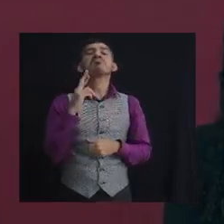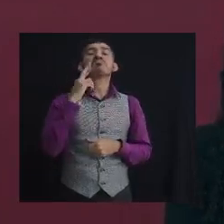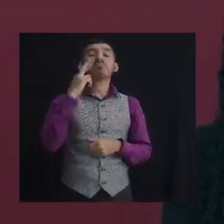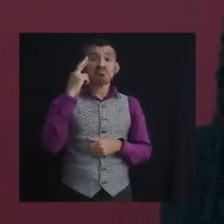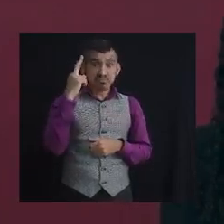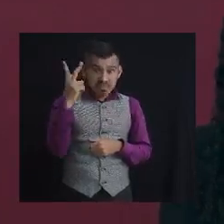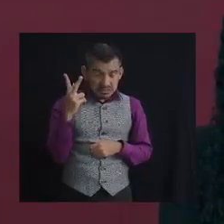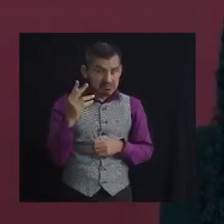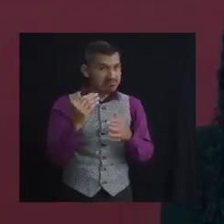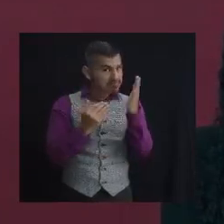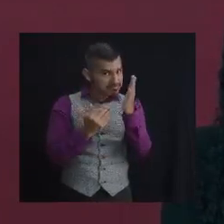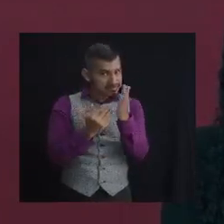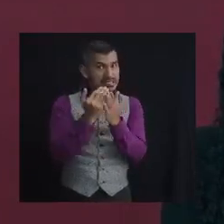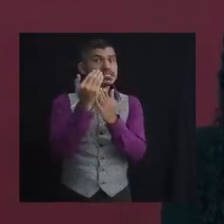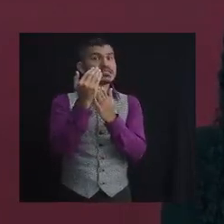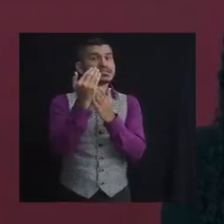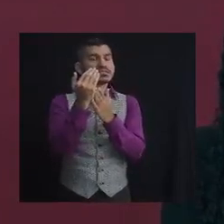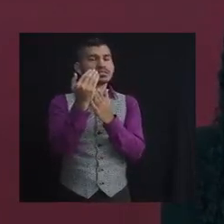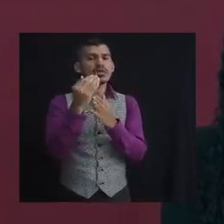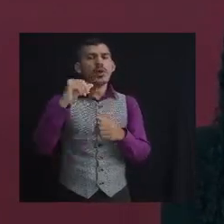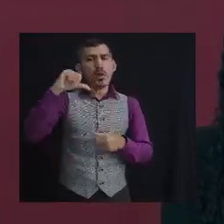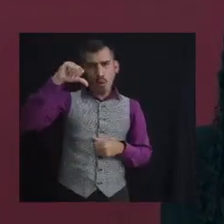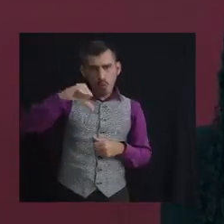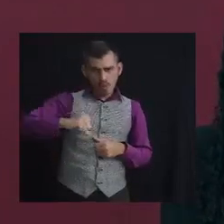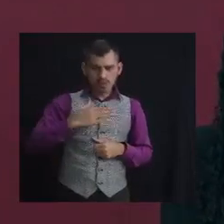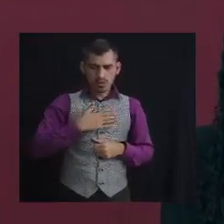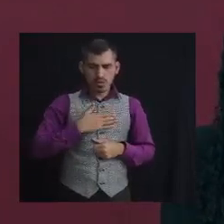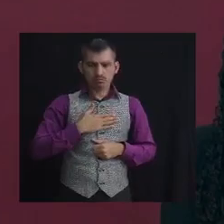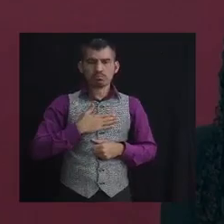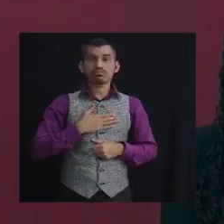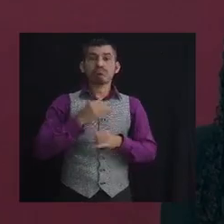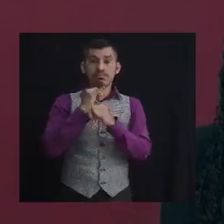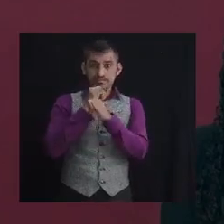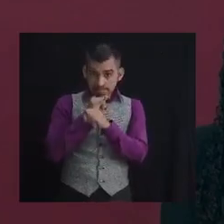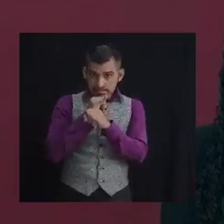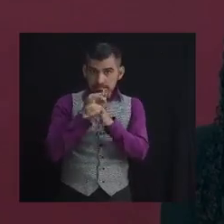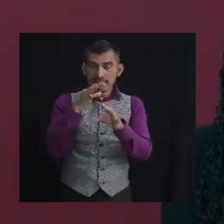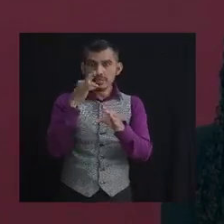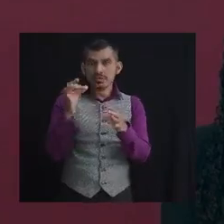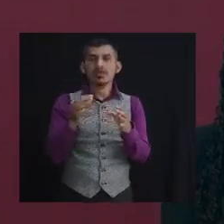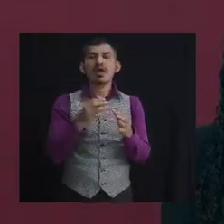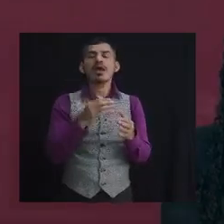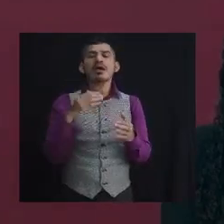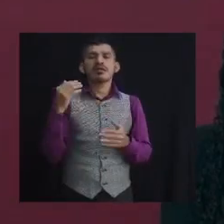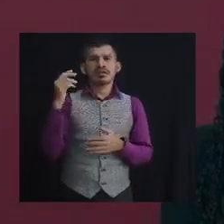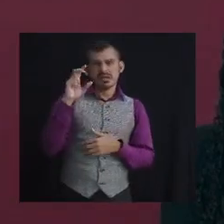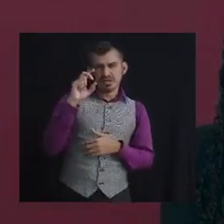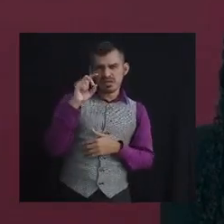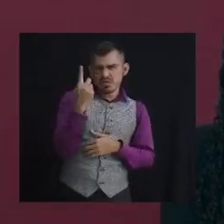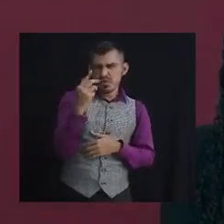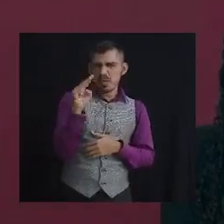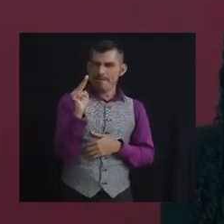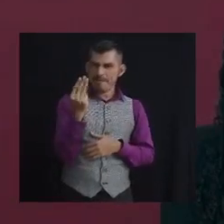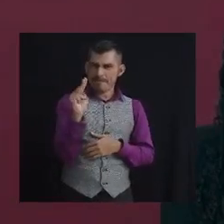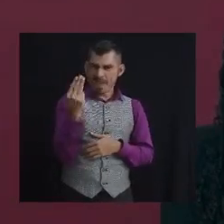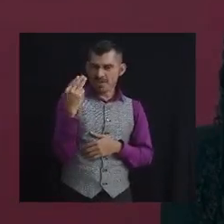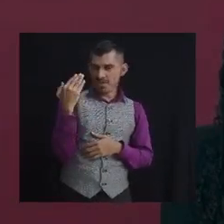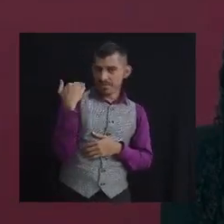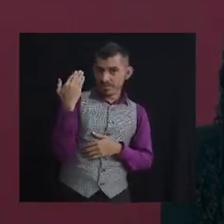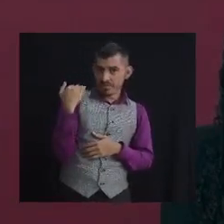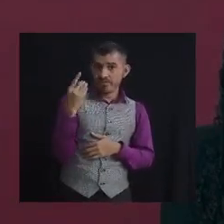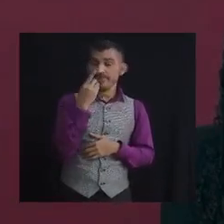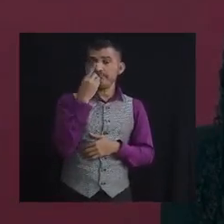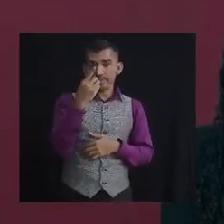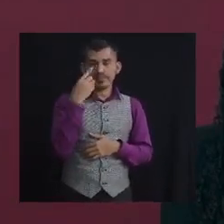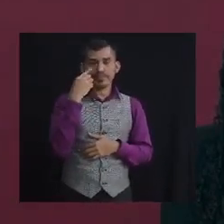Por eso, hoy informo a ustedes que de acuerdo al corte del 31 de mayo pasado, la Administración